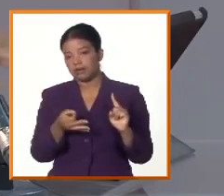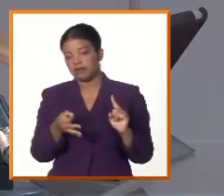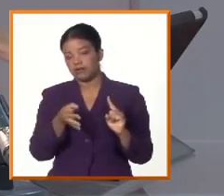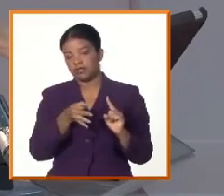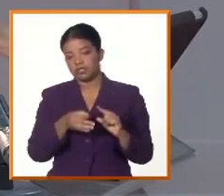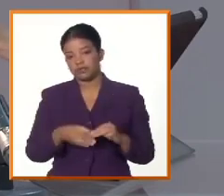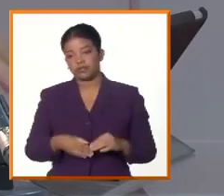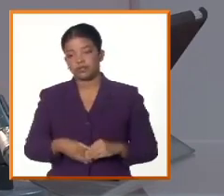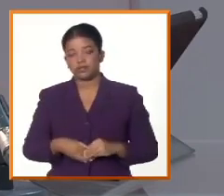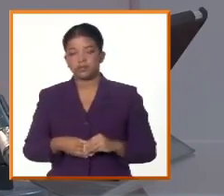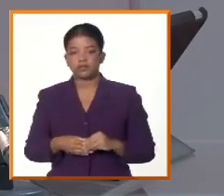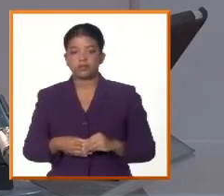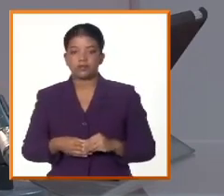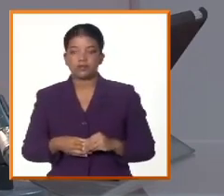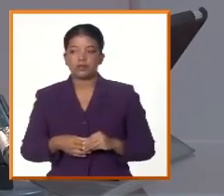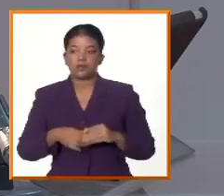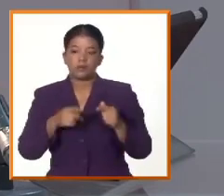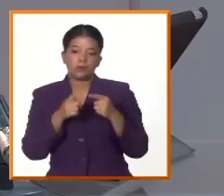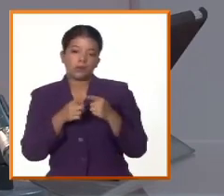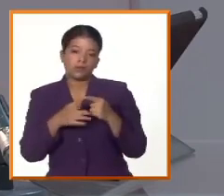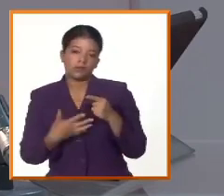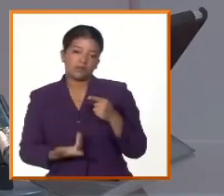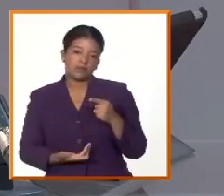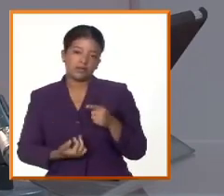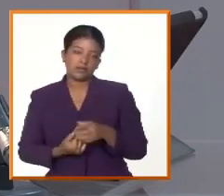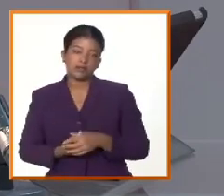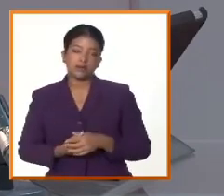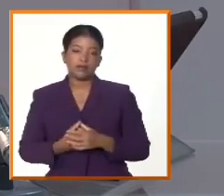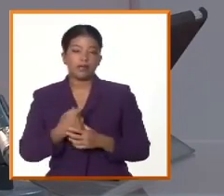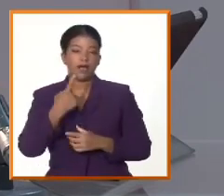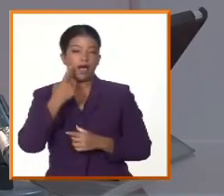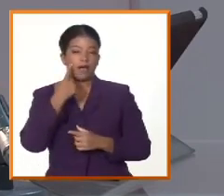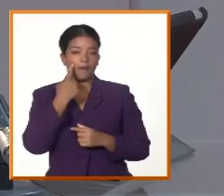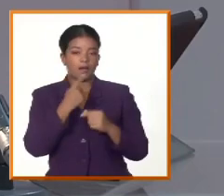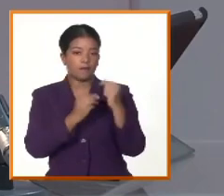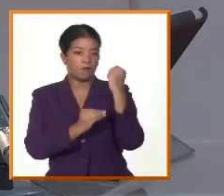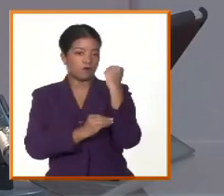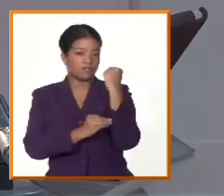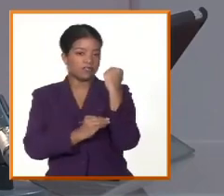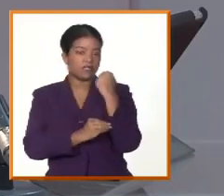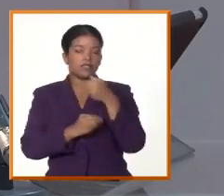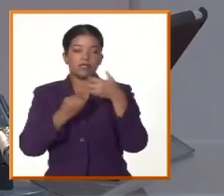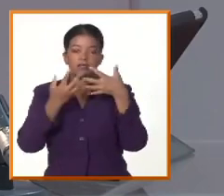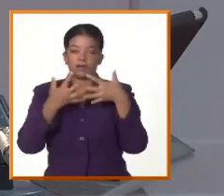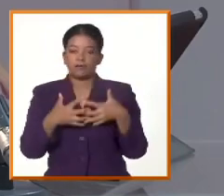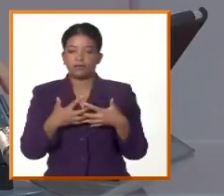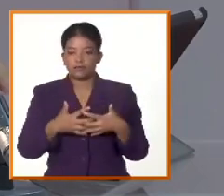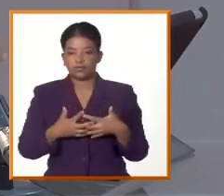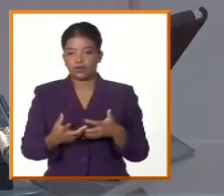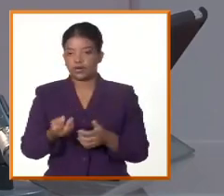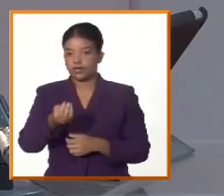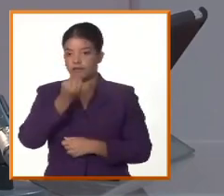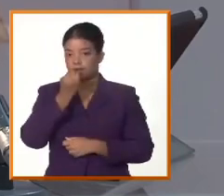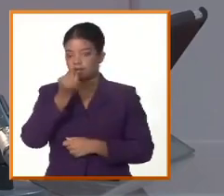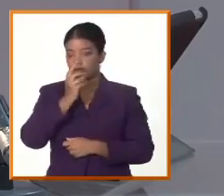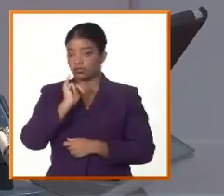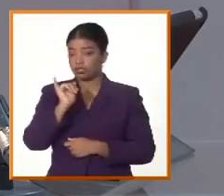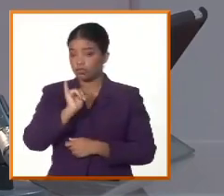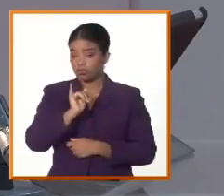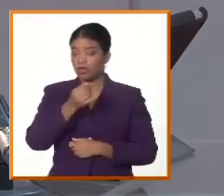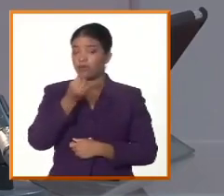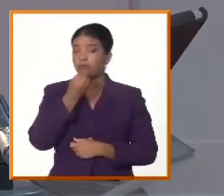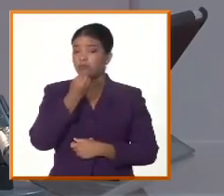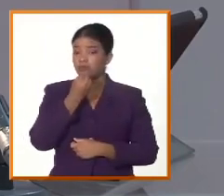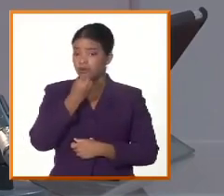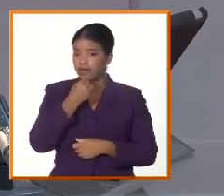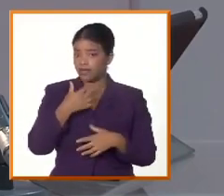una para ver en todos los casos las potencialidades en la producción de alimentos y la posibilidad de